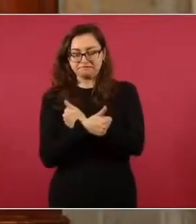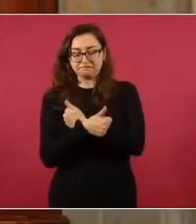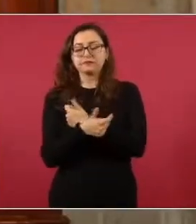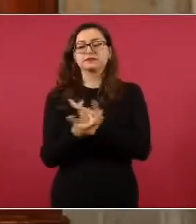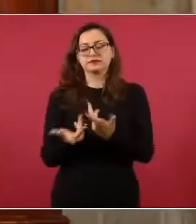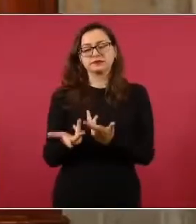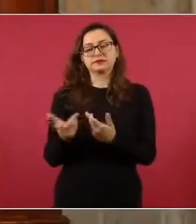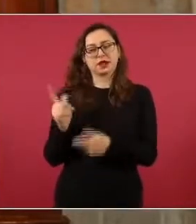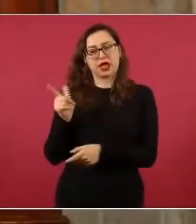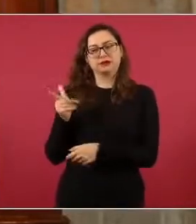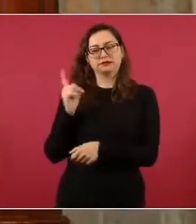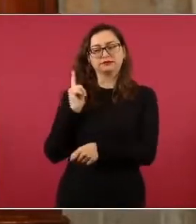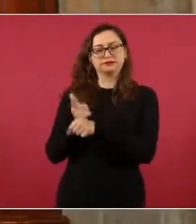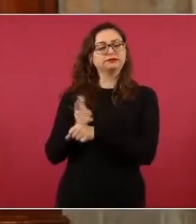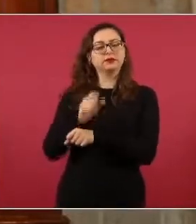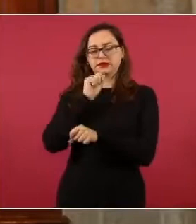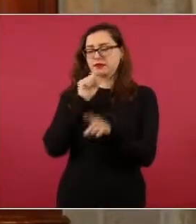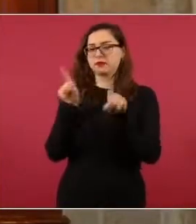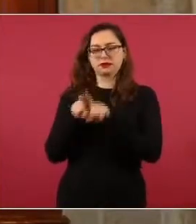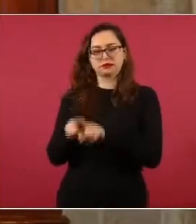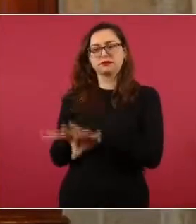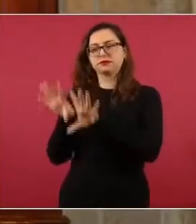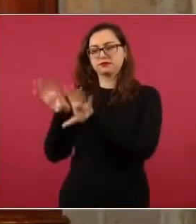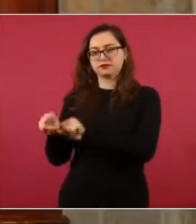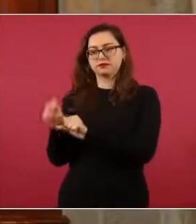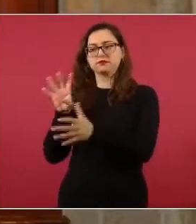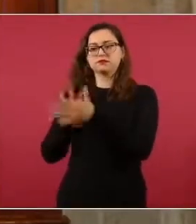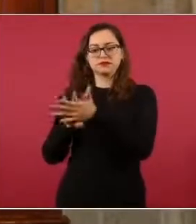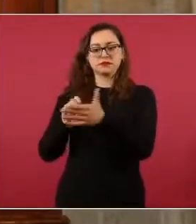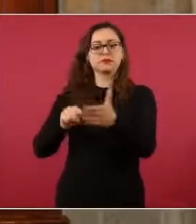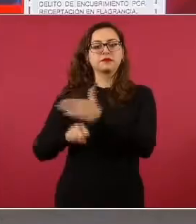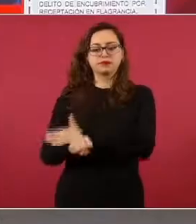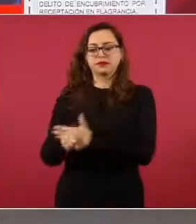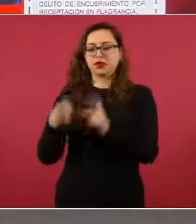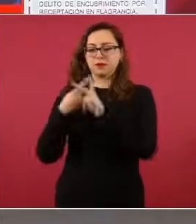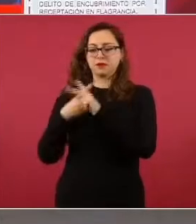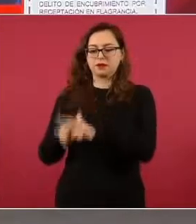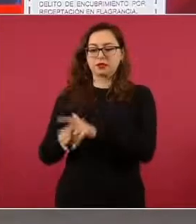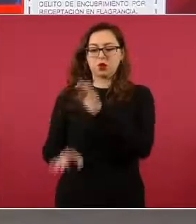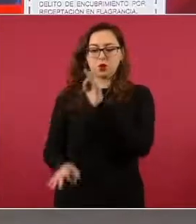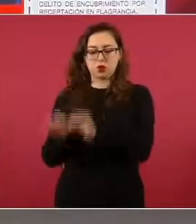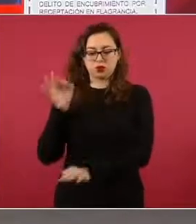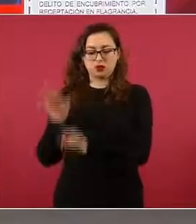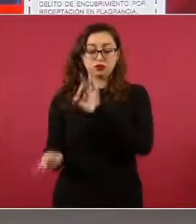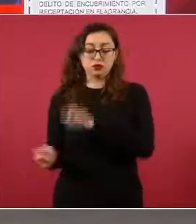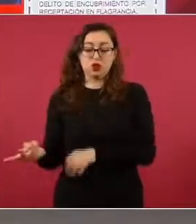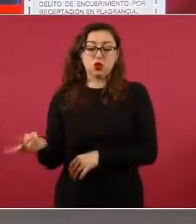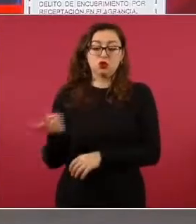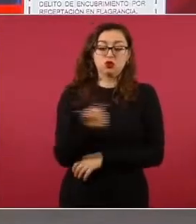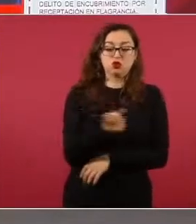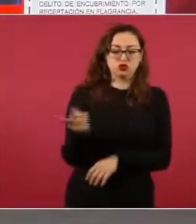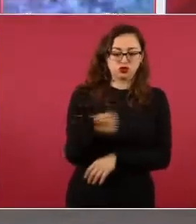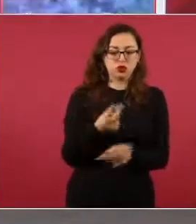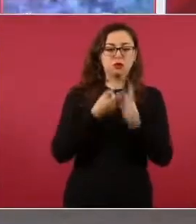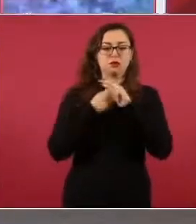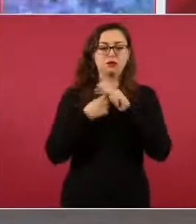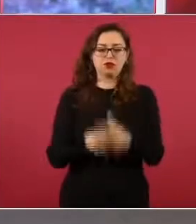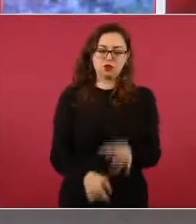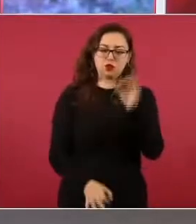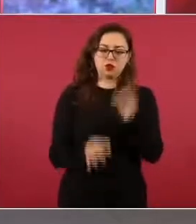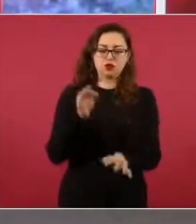flagrancia. Él ya está vinculado a proceso y ellos dos están en vías de vincularse a proceso penal. Siguiente.